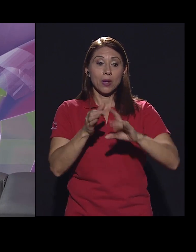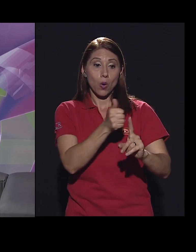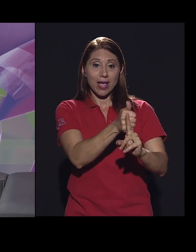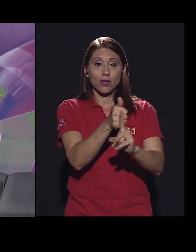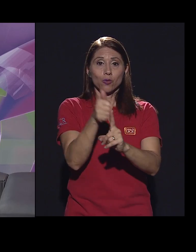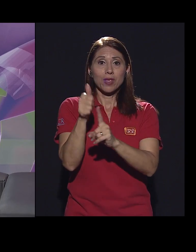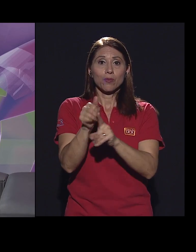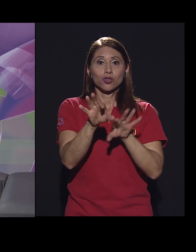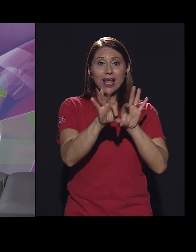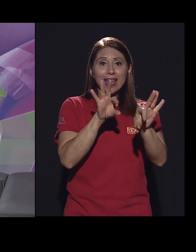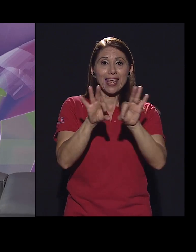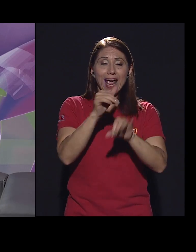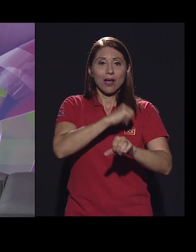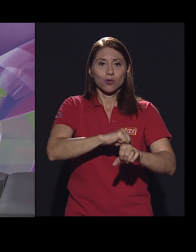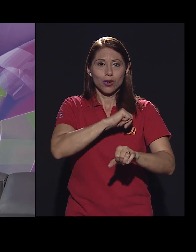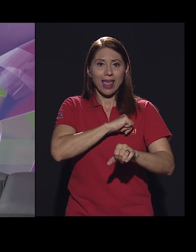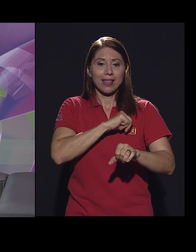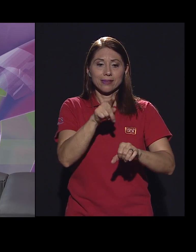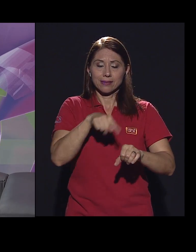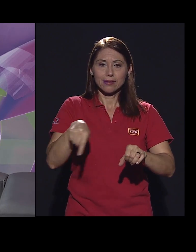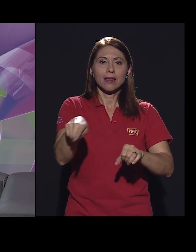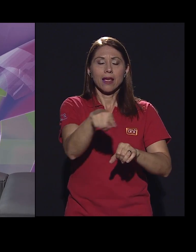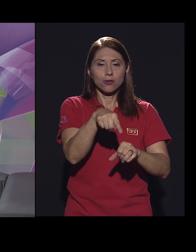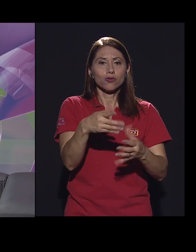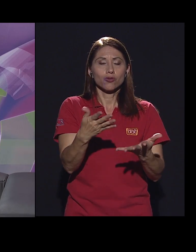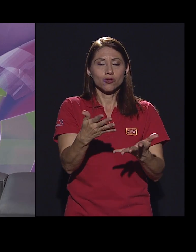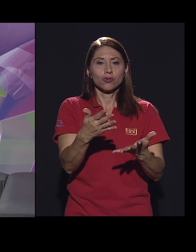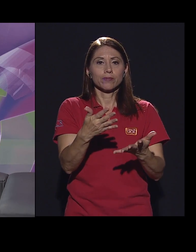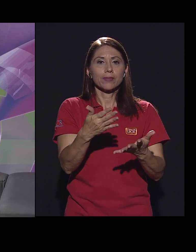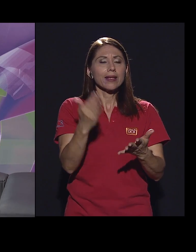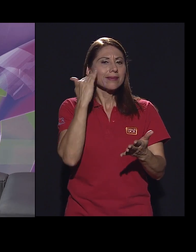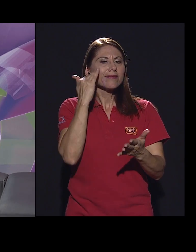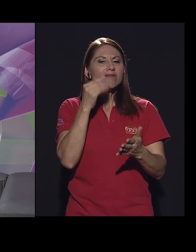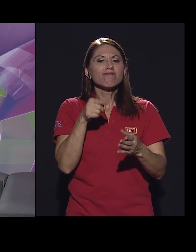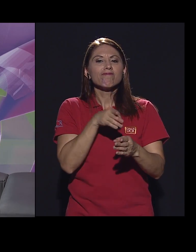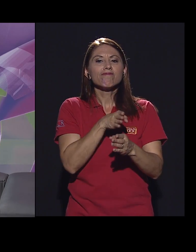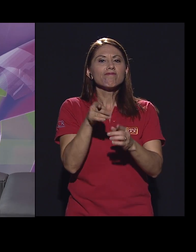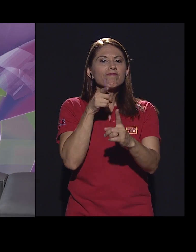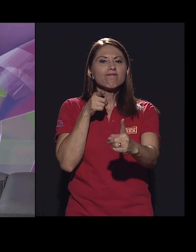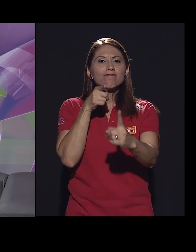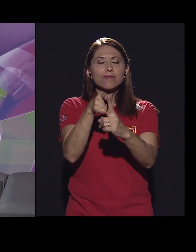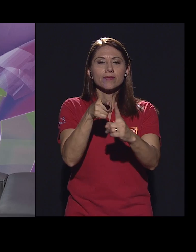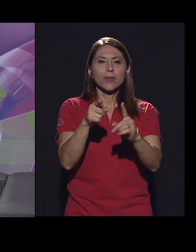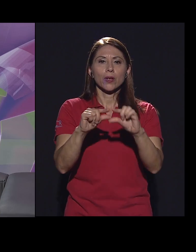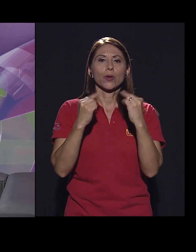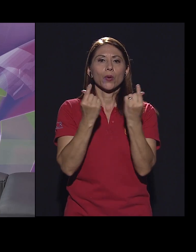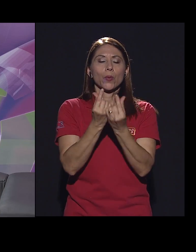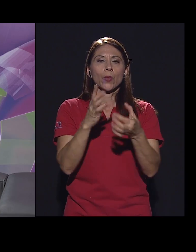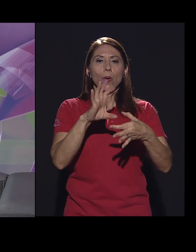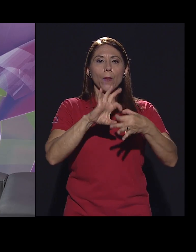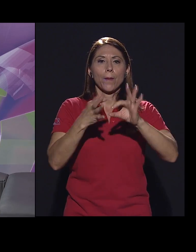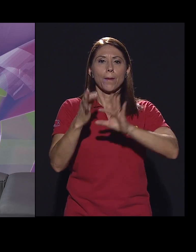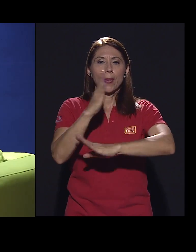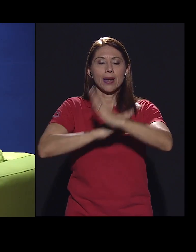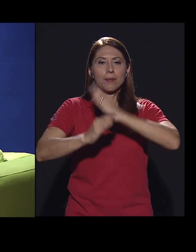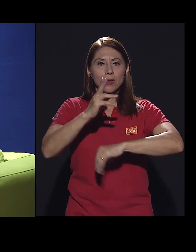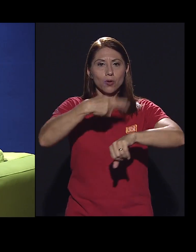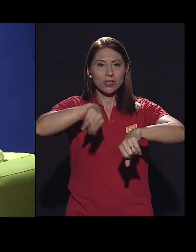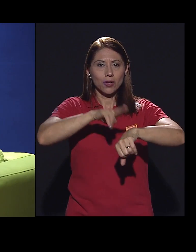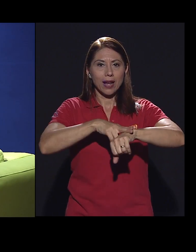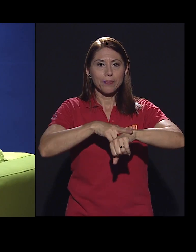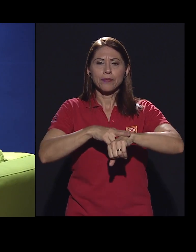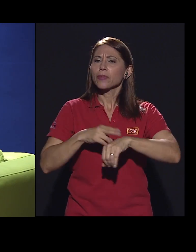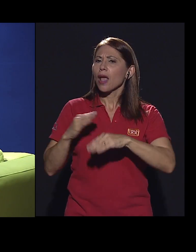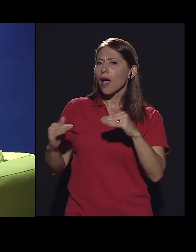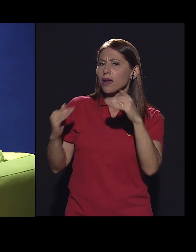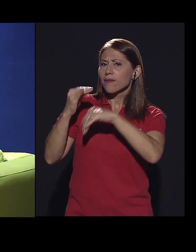que elijan a sus autoridades y los que dirijan también el camino del movimiento paralímpico nacional. ¿Qué tanto